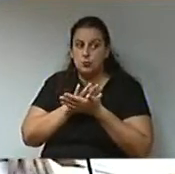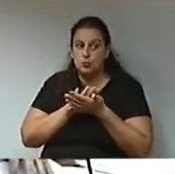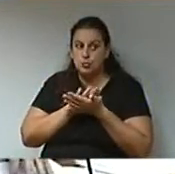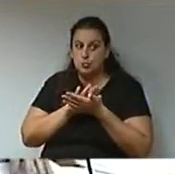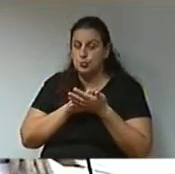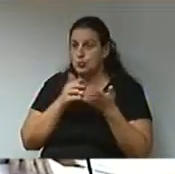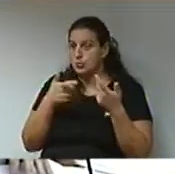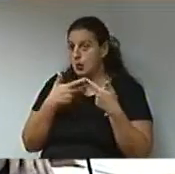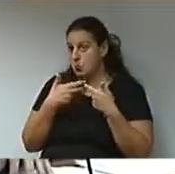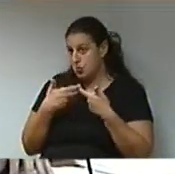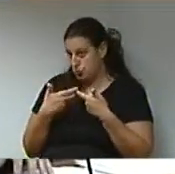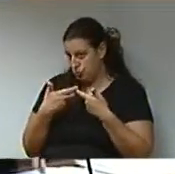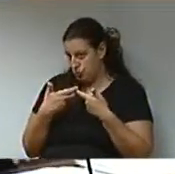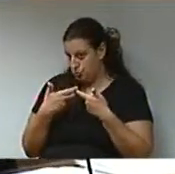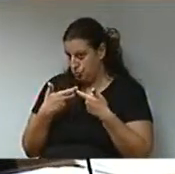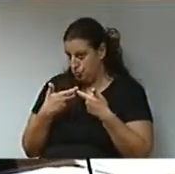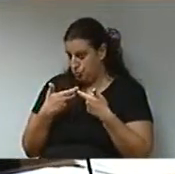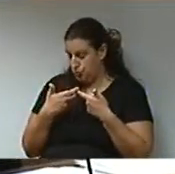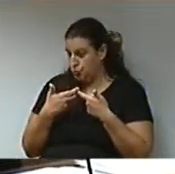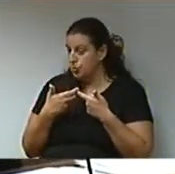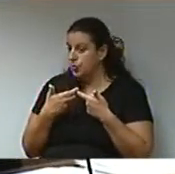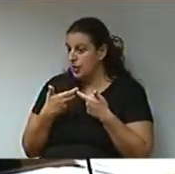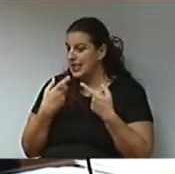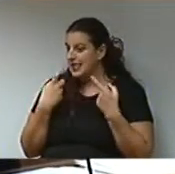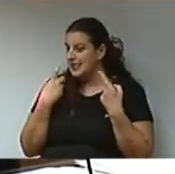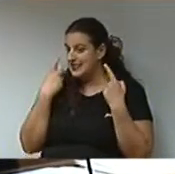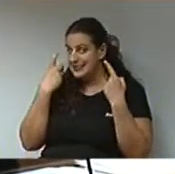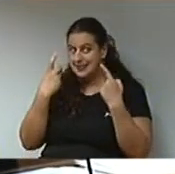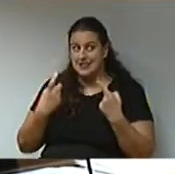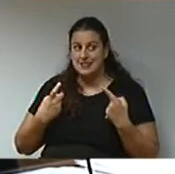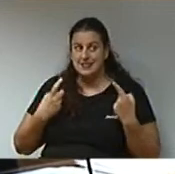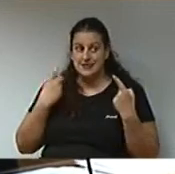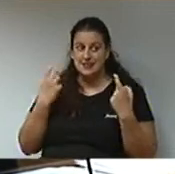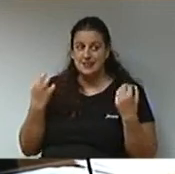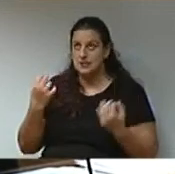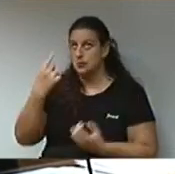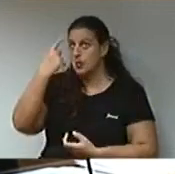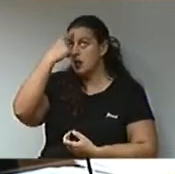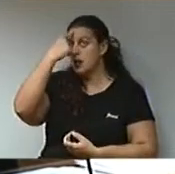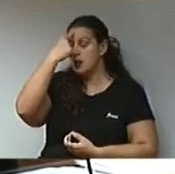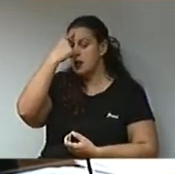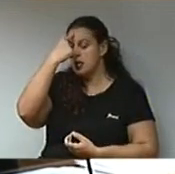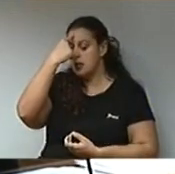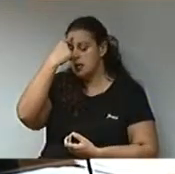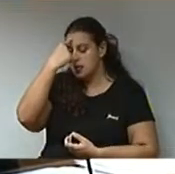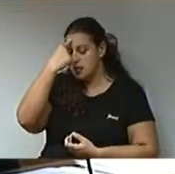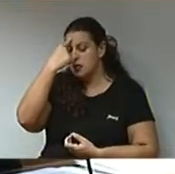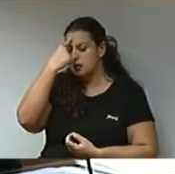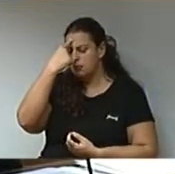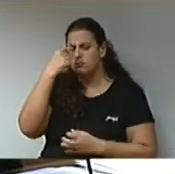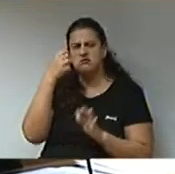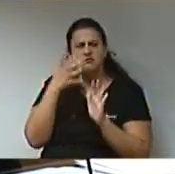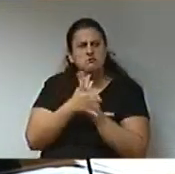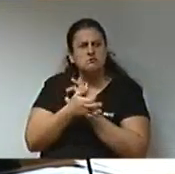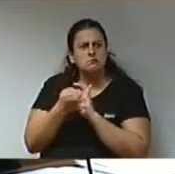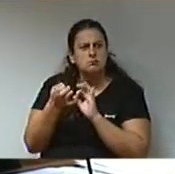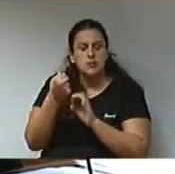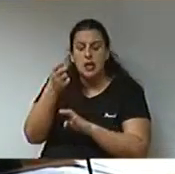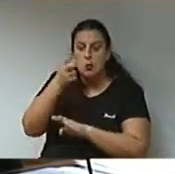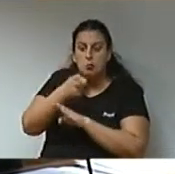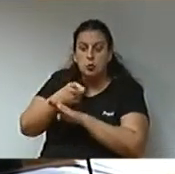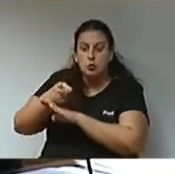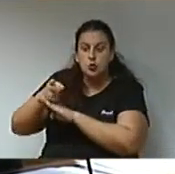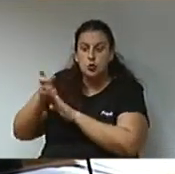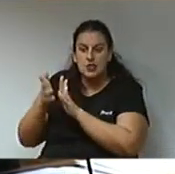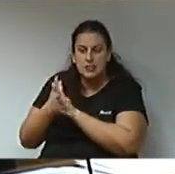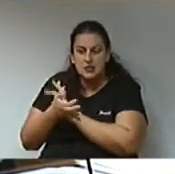de los impuestos, pues hay que intentar sobre todo ser conscientes de lo que significa la imposición. La imposición significa